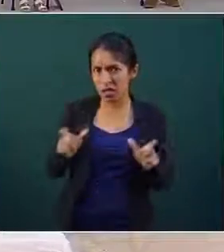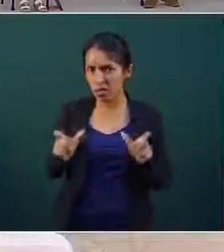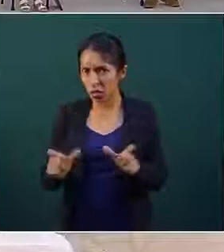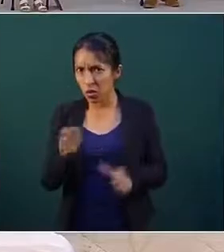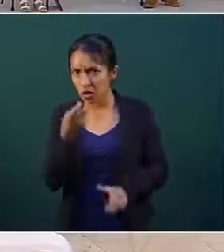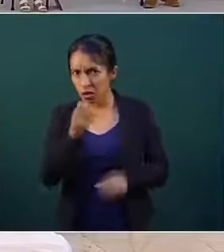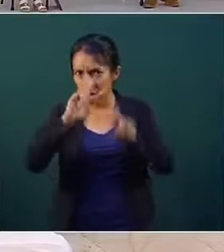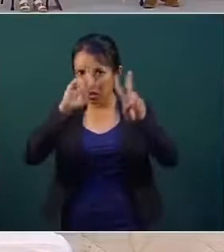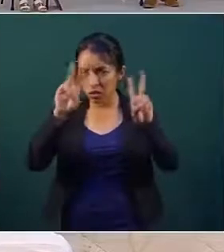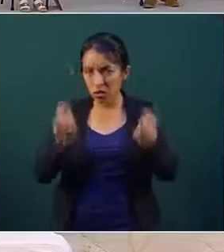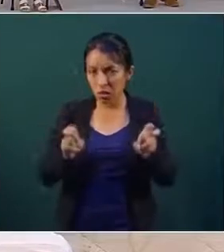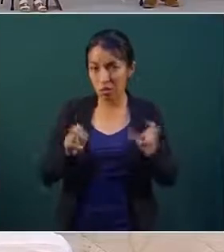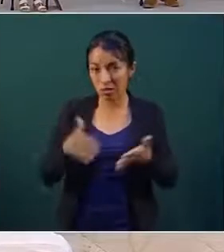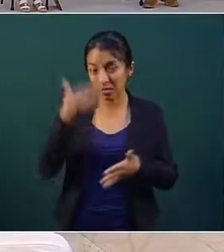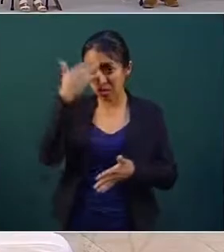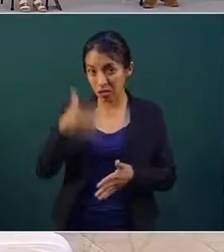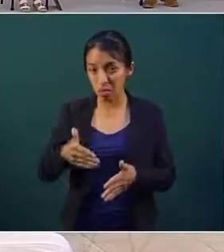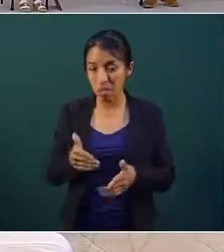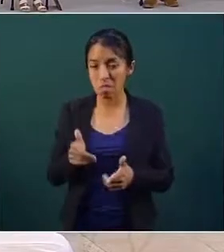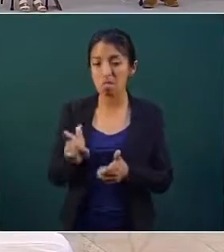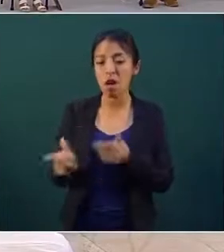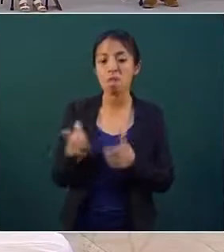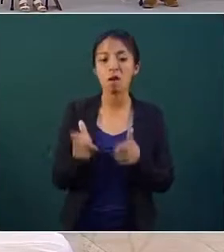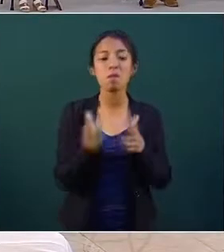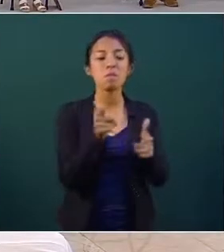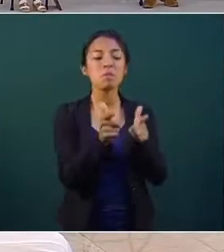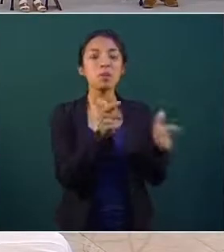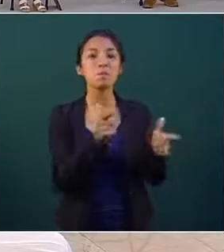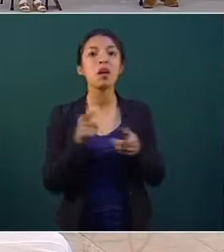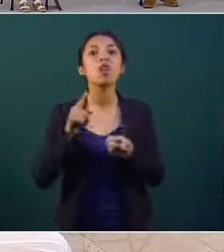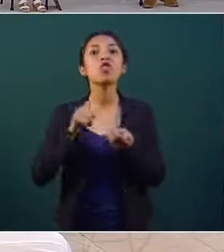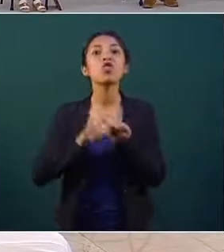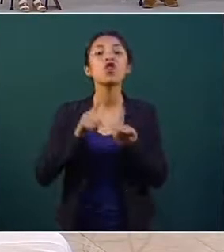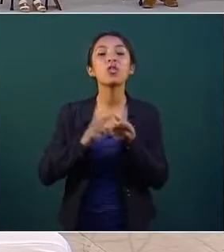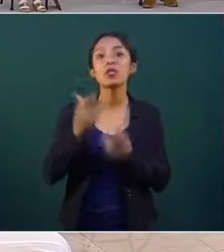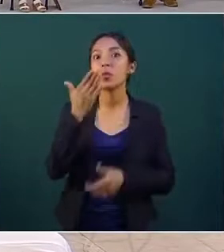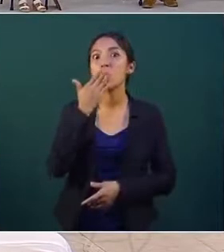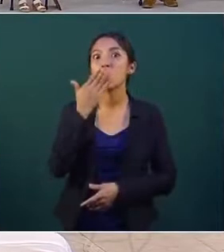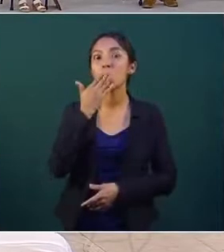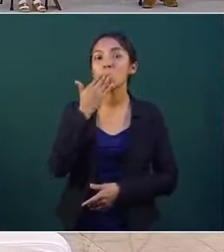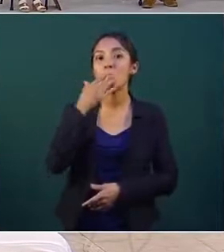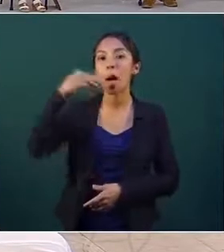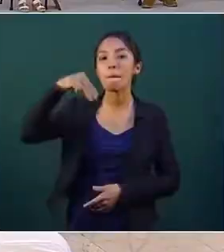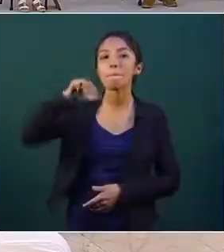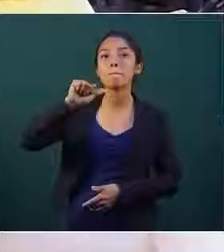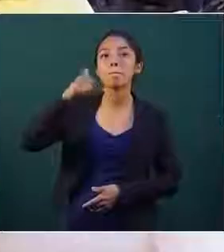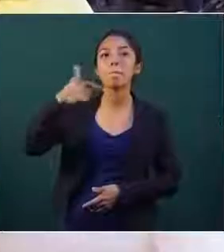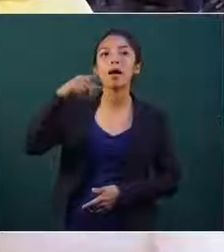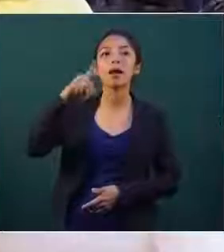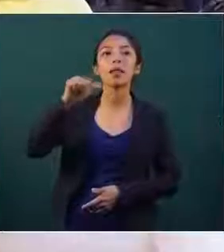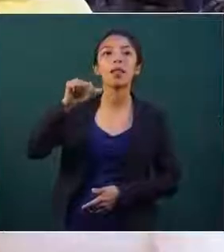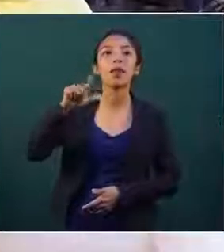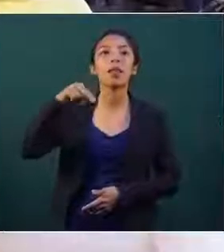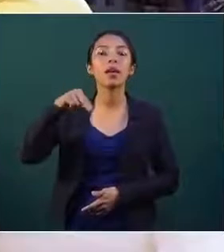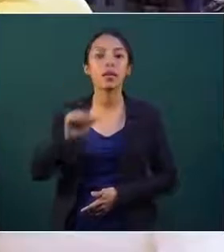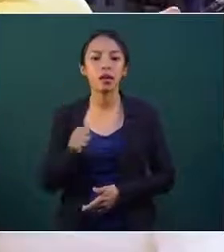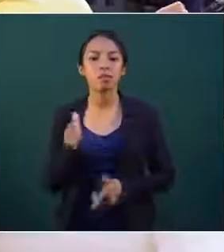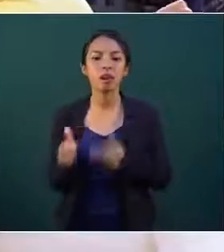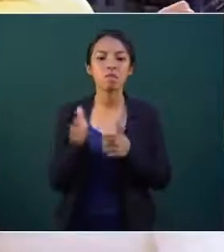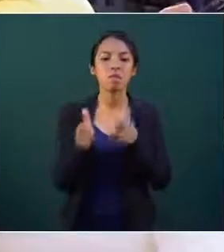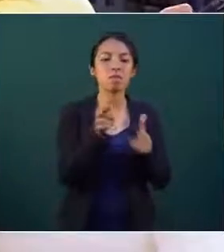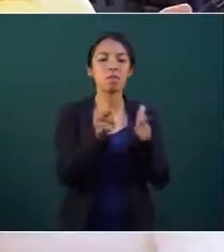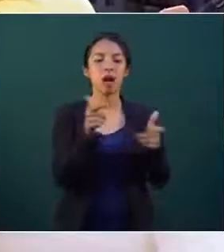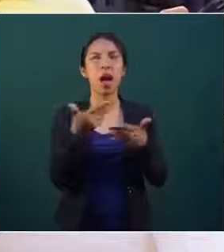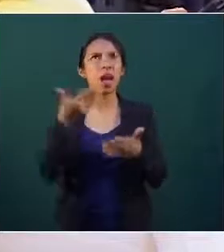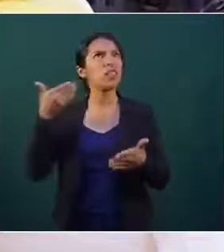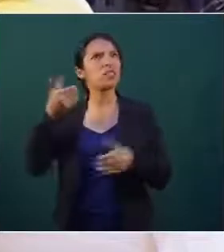este par de balaceras que se han reportado en Magdalena de Quino, Sonora, y si también se habló, porque había dicho la semana pasada